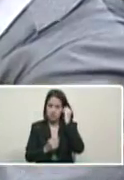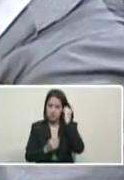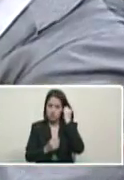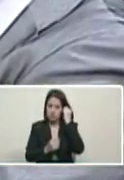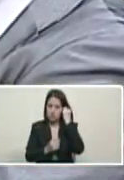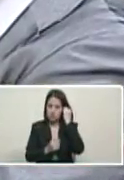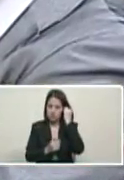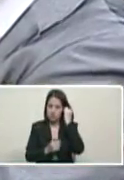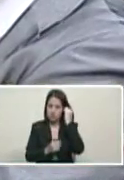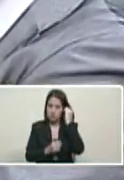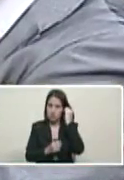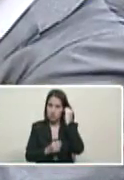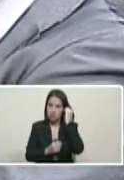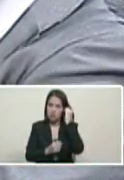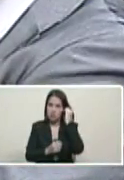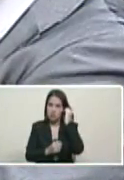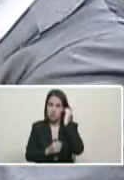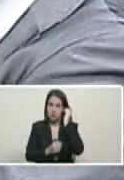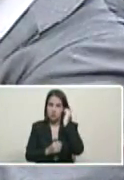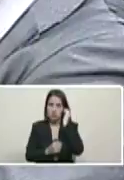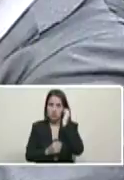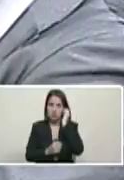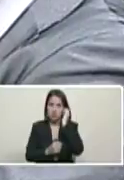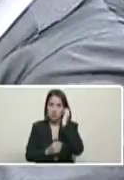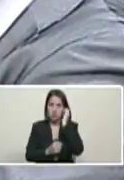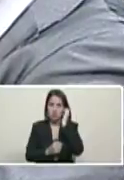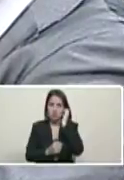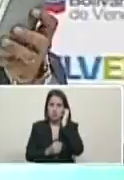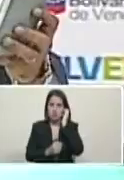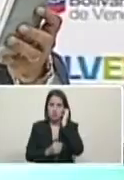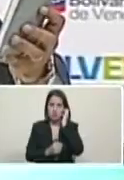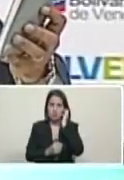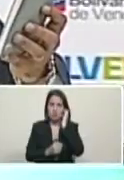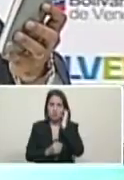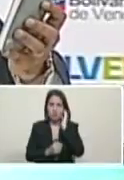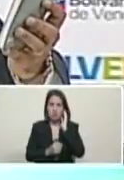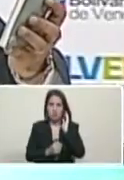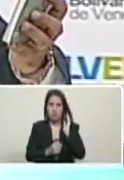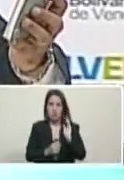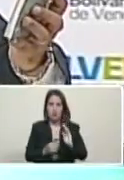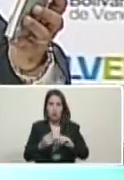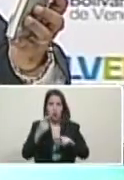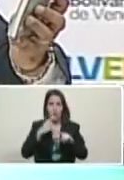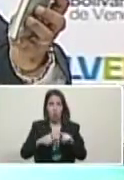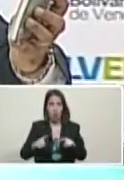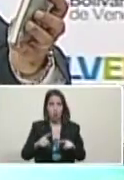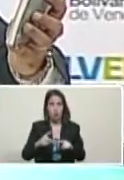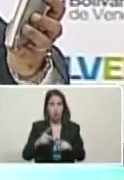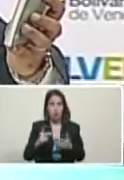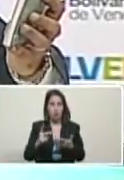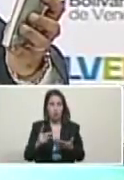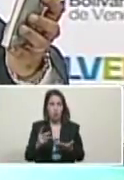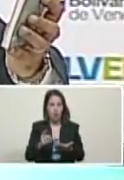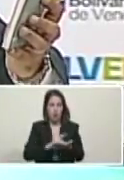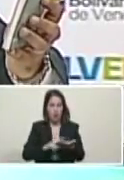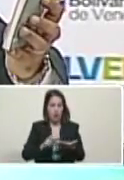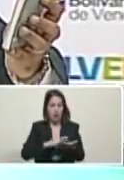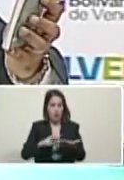gracias, compañero Ramonet. La poesía de este libro que me regalaron, editorial El Perro y la